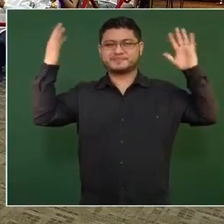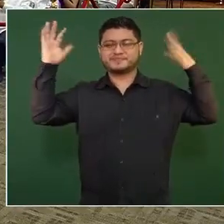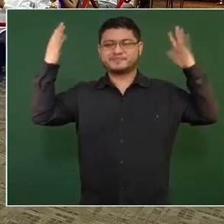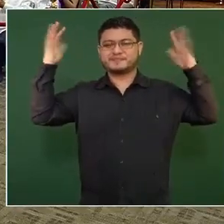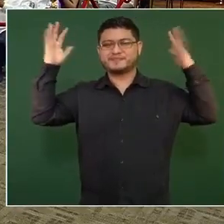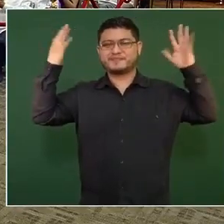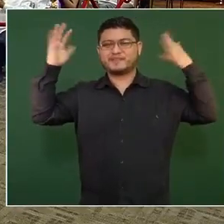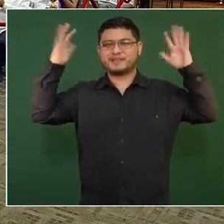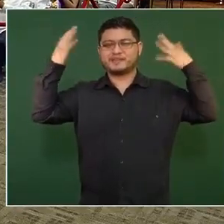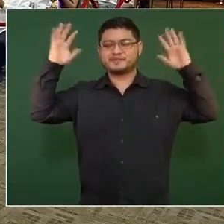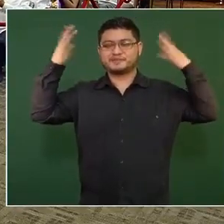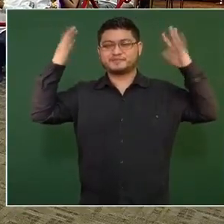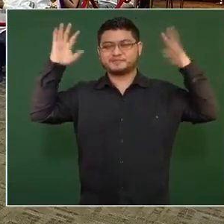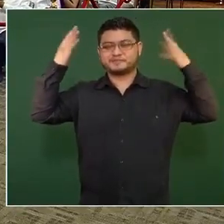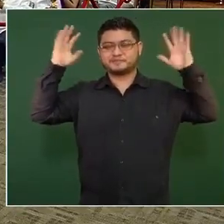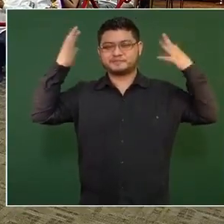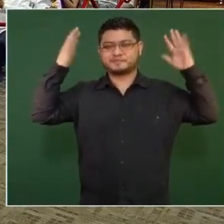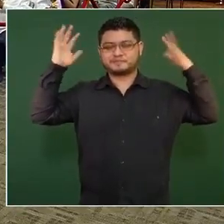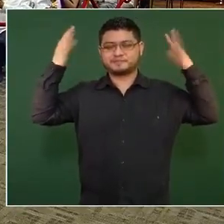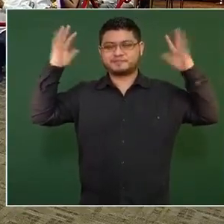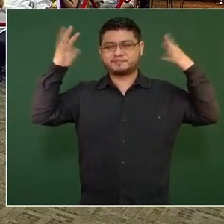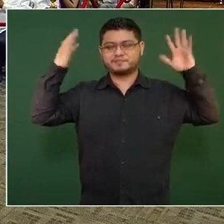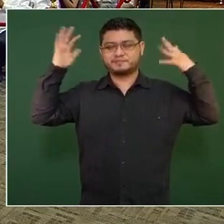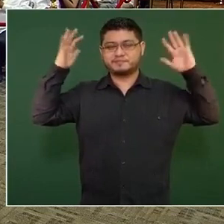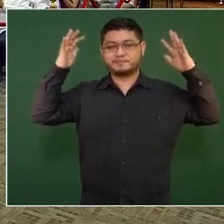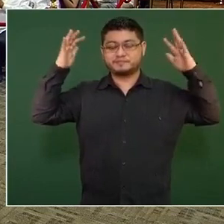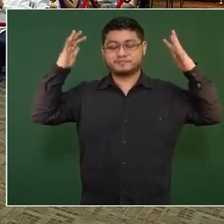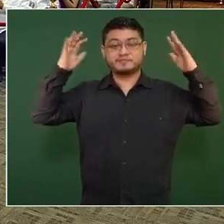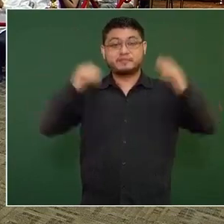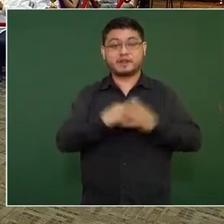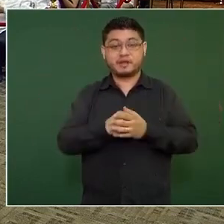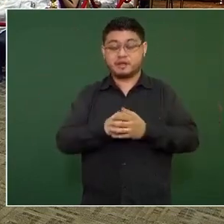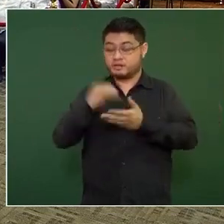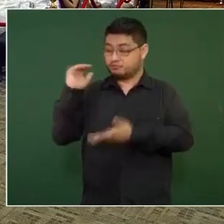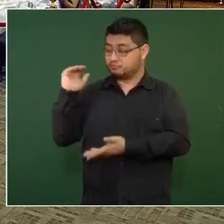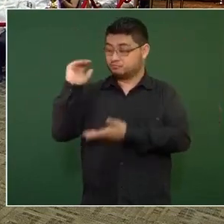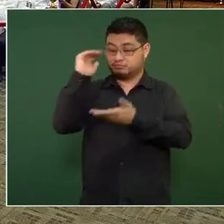con una pieza olmeca